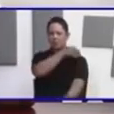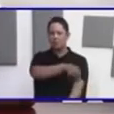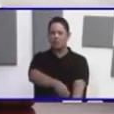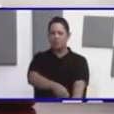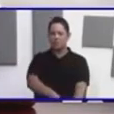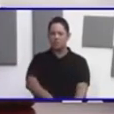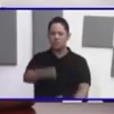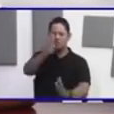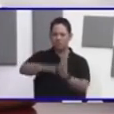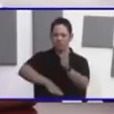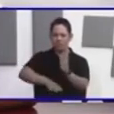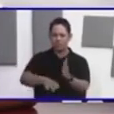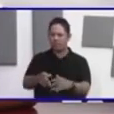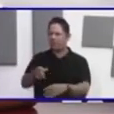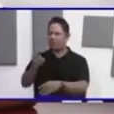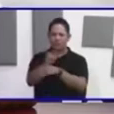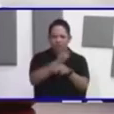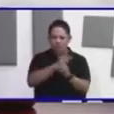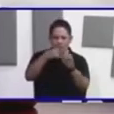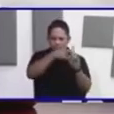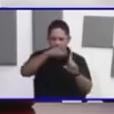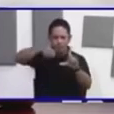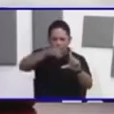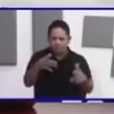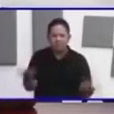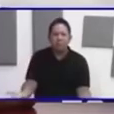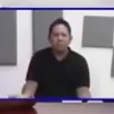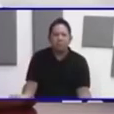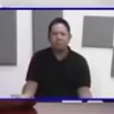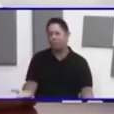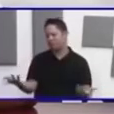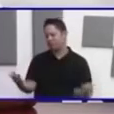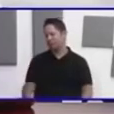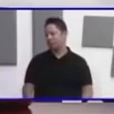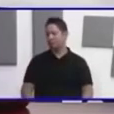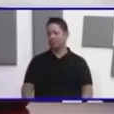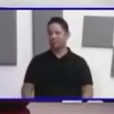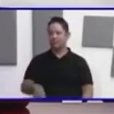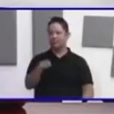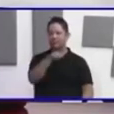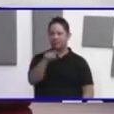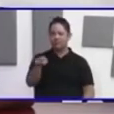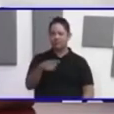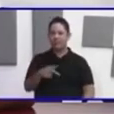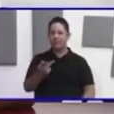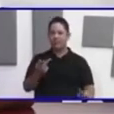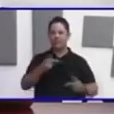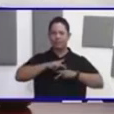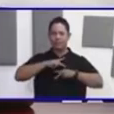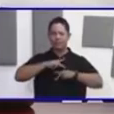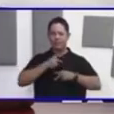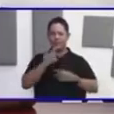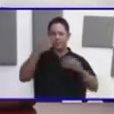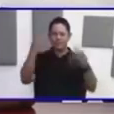¿dónde, por qué no pasaba nada? O sea, ¿dónde estaban todos los que de alguna manera hoy se sienten dueños de la